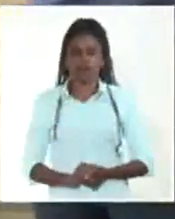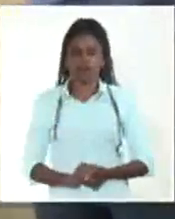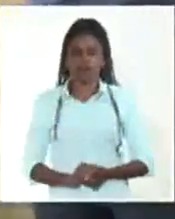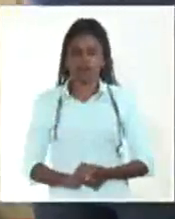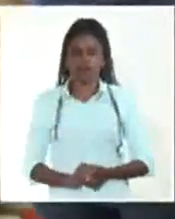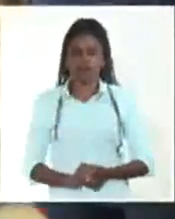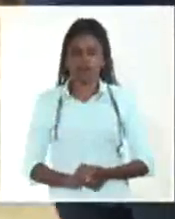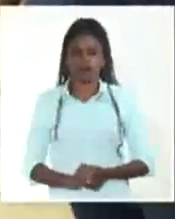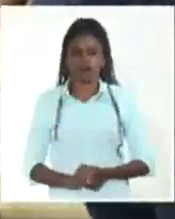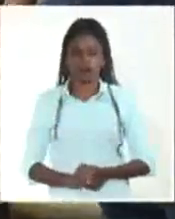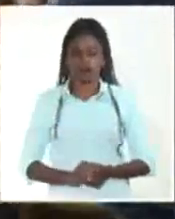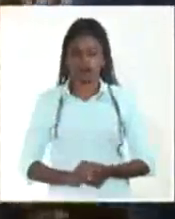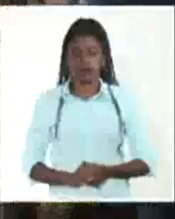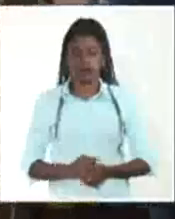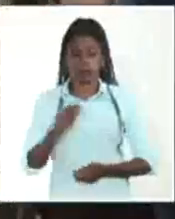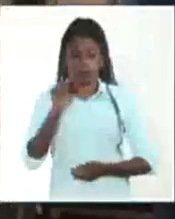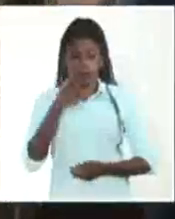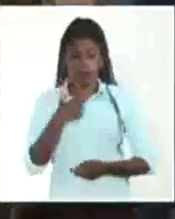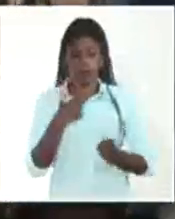Por eso luchamos.